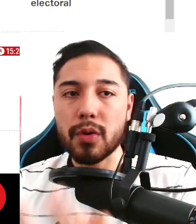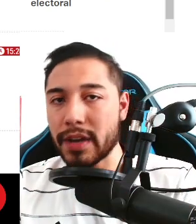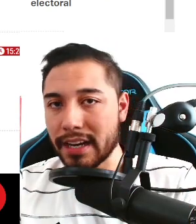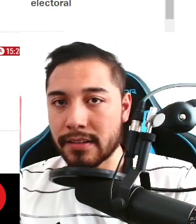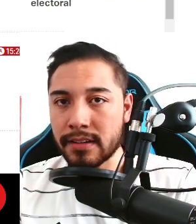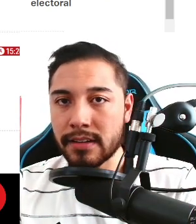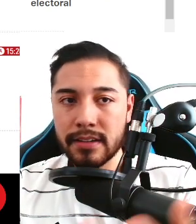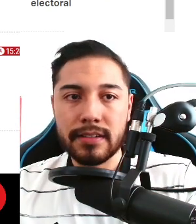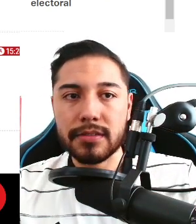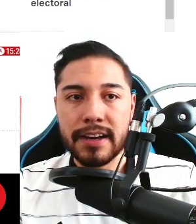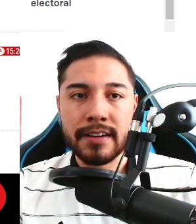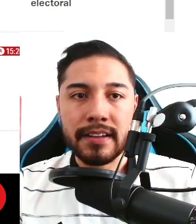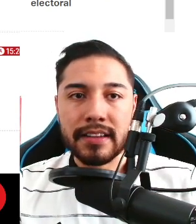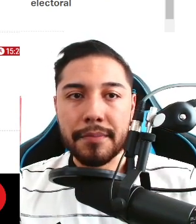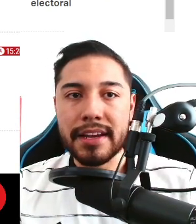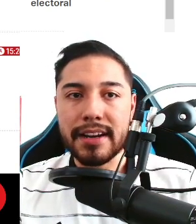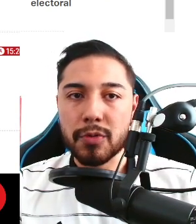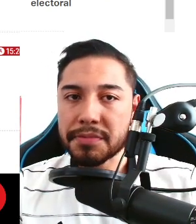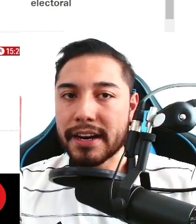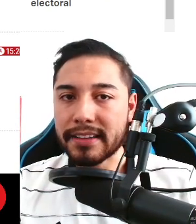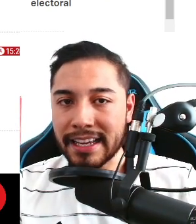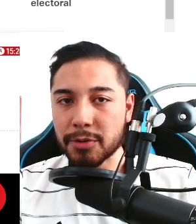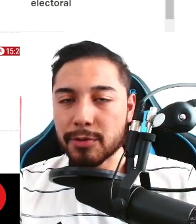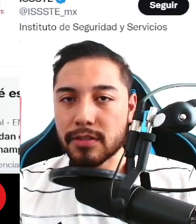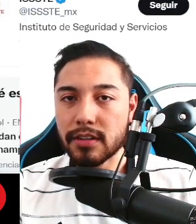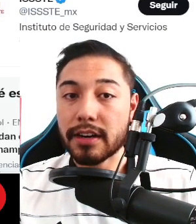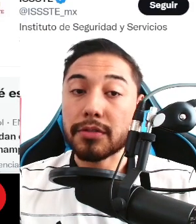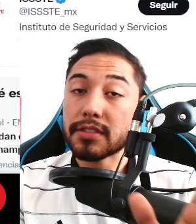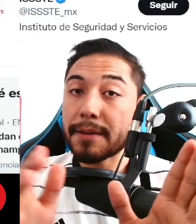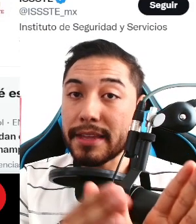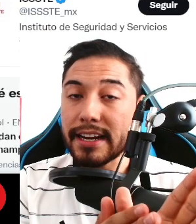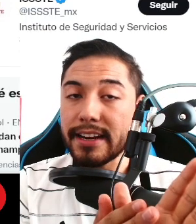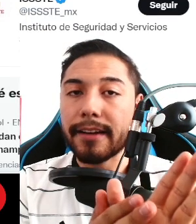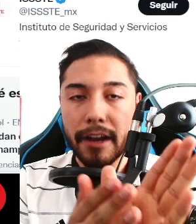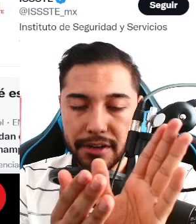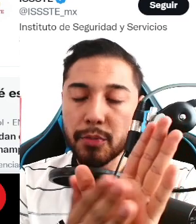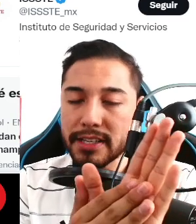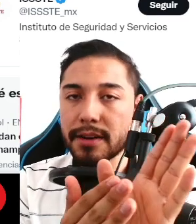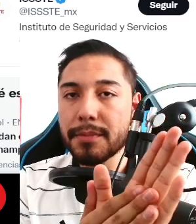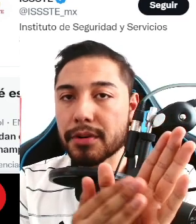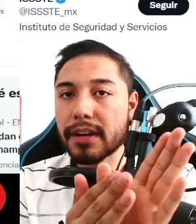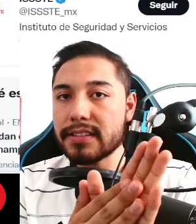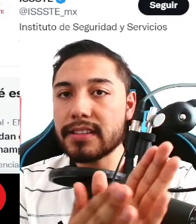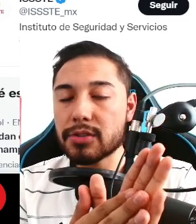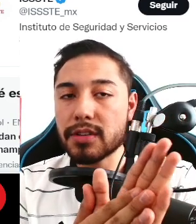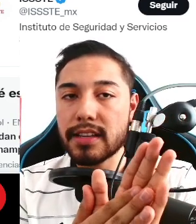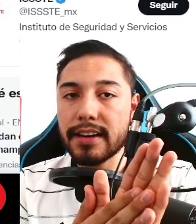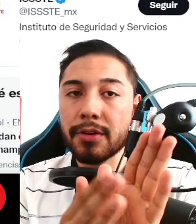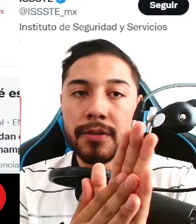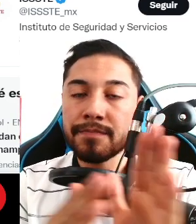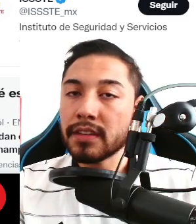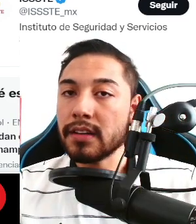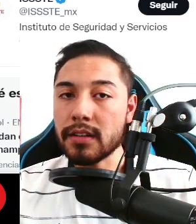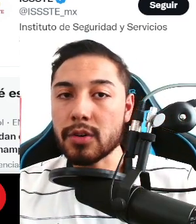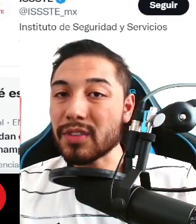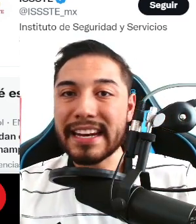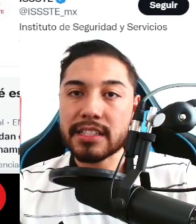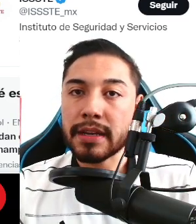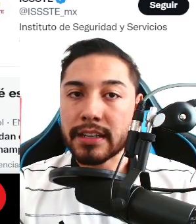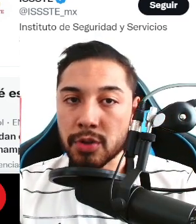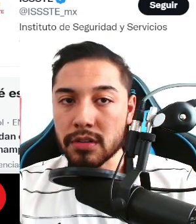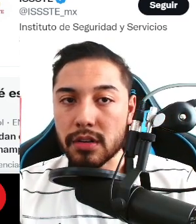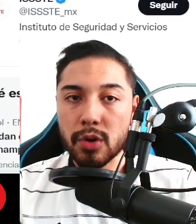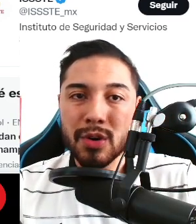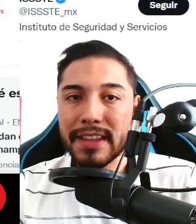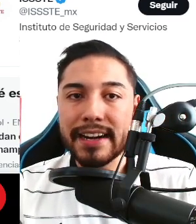méxico y coahuila o sea también no es para tanto ahora cuando se le pida línea a ver demuéstrame por qué necesitas todo este dinero no dan